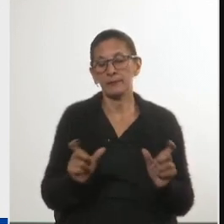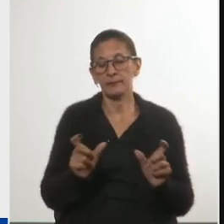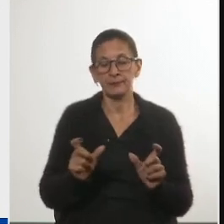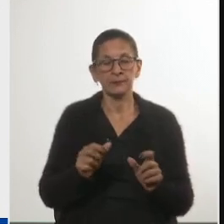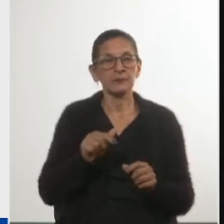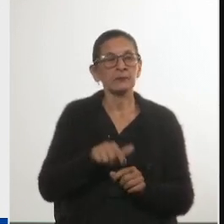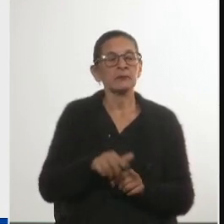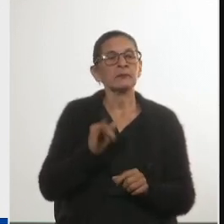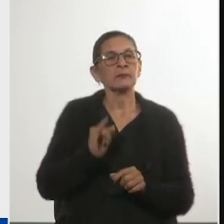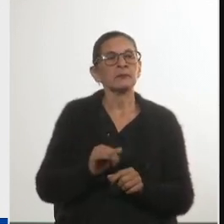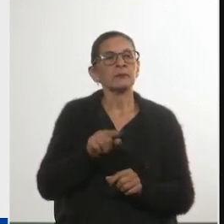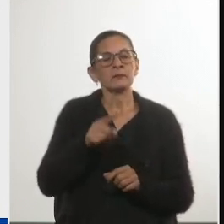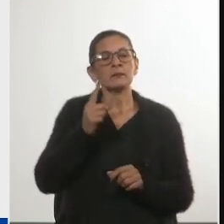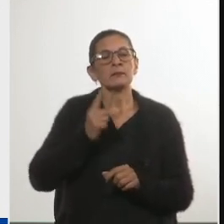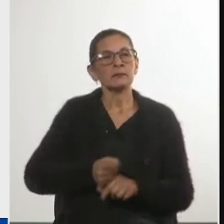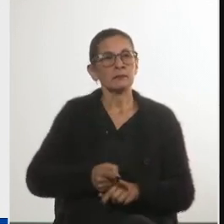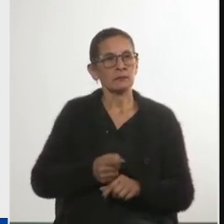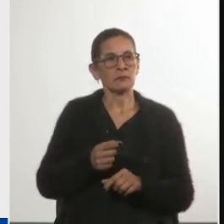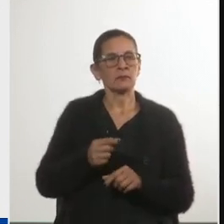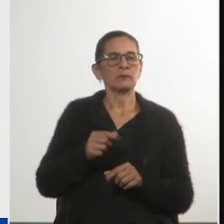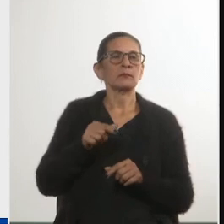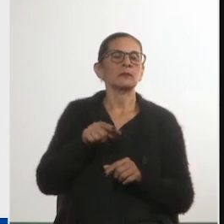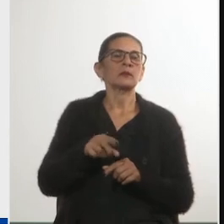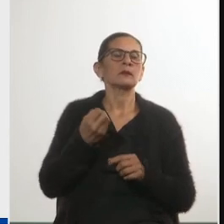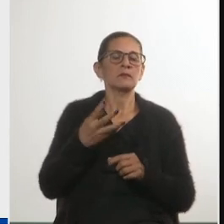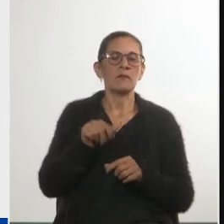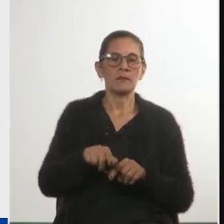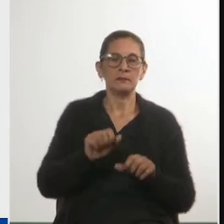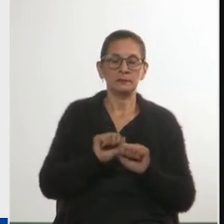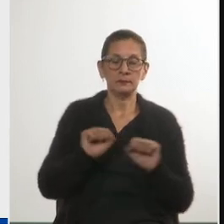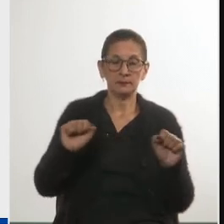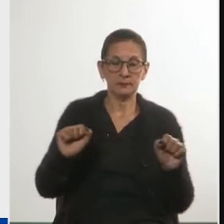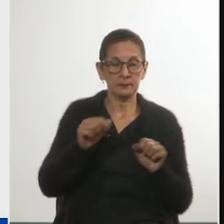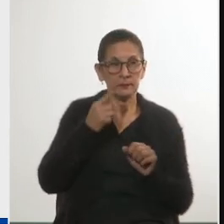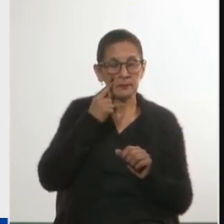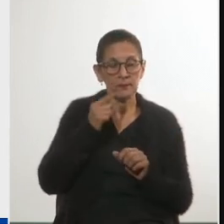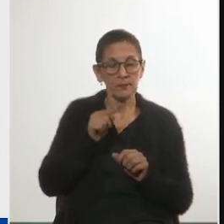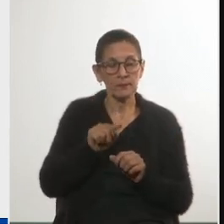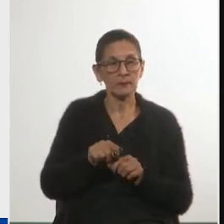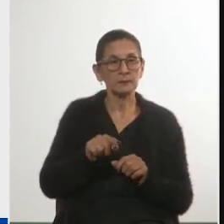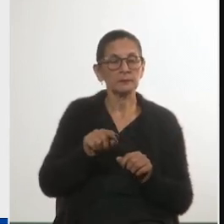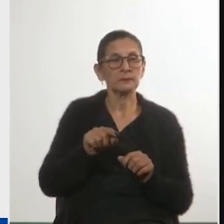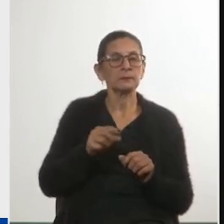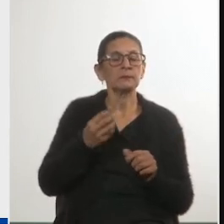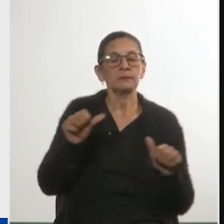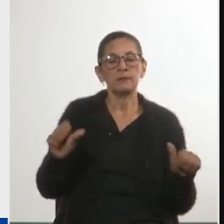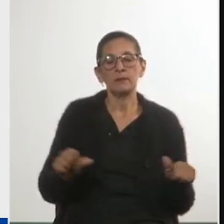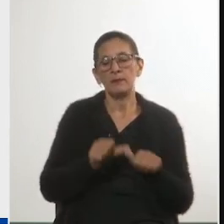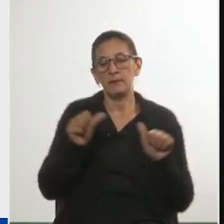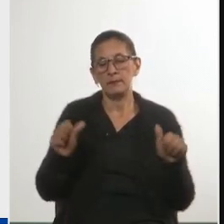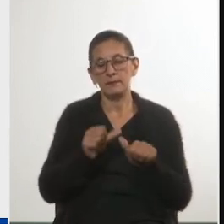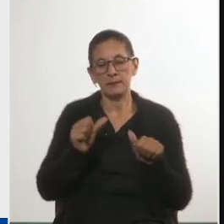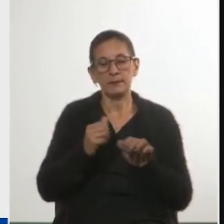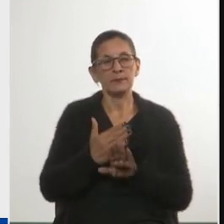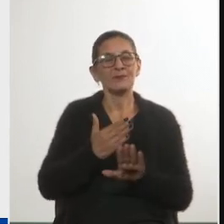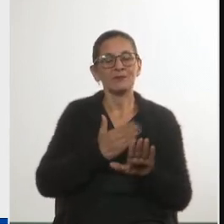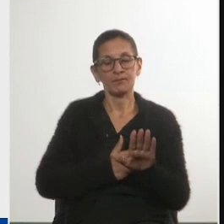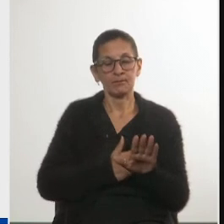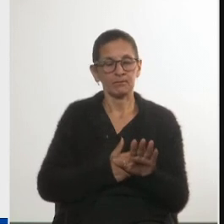parámetros. Asimismo, se decide no aguardar este posible escenario e iniciar una serie de acciones de